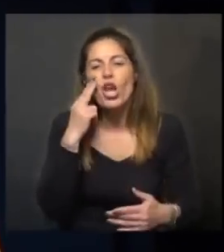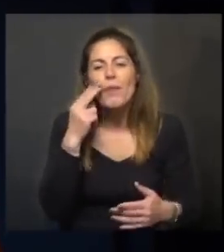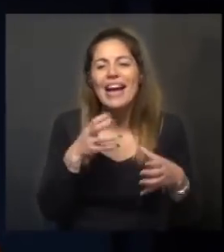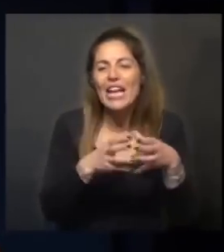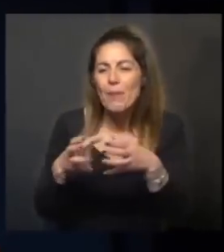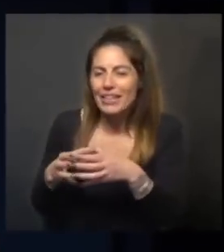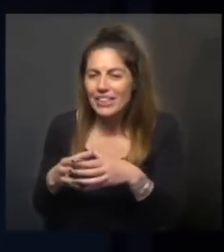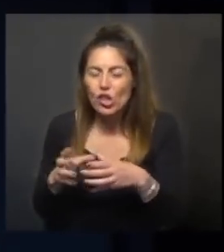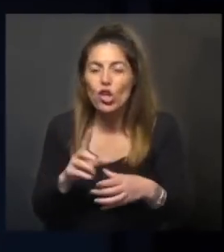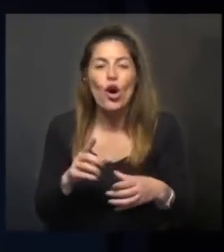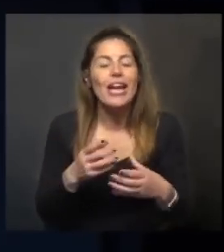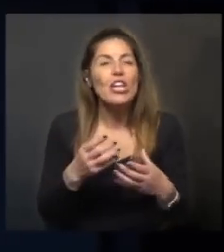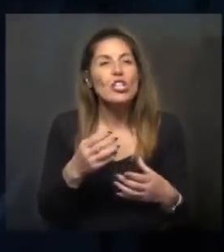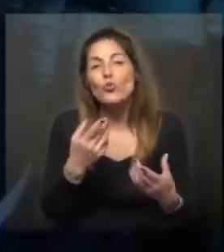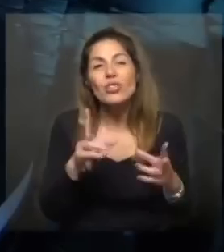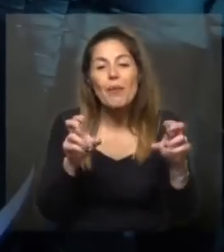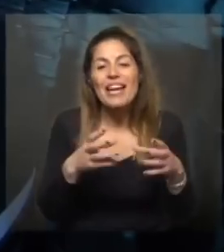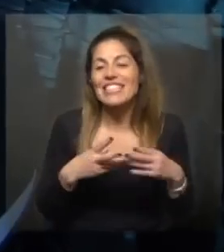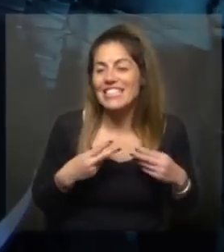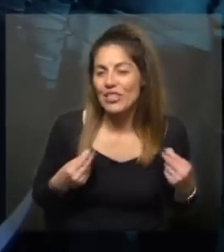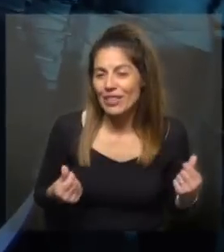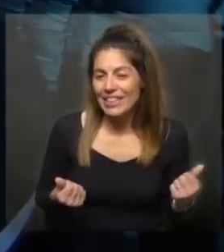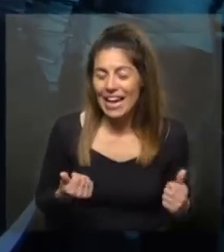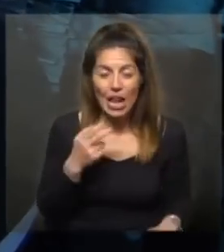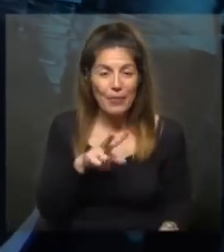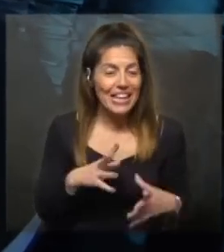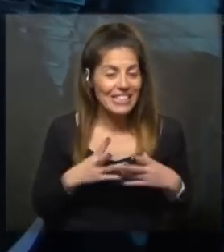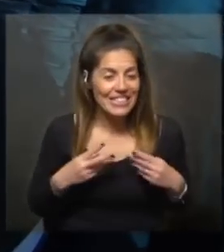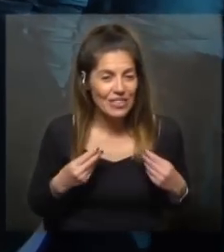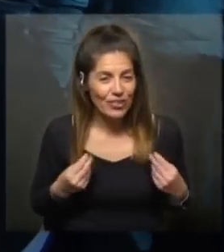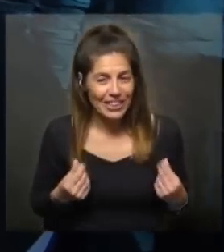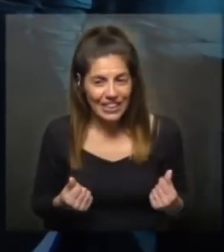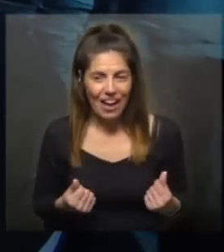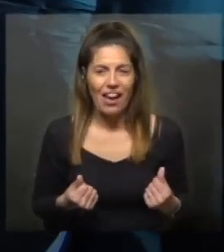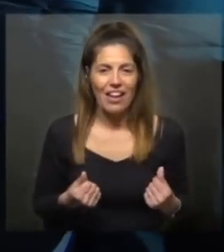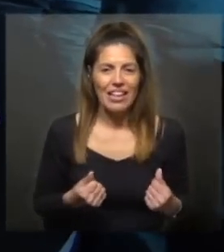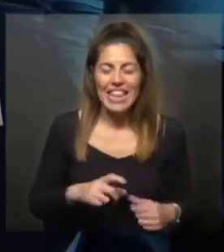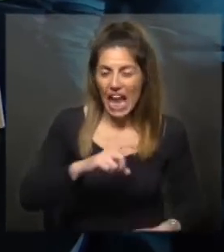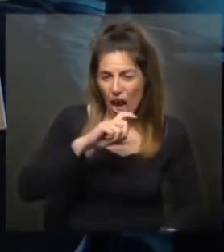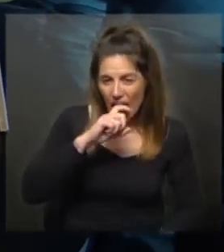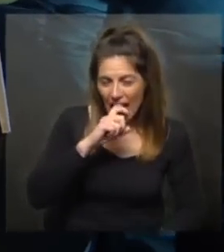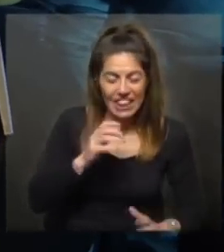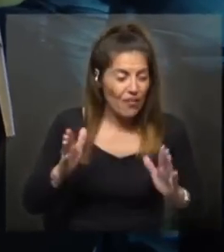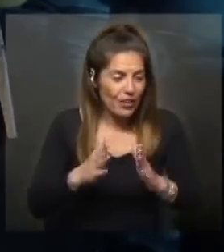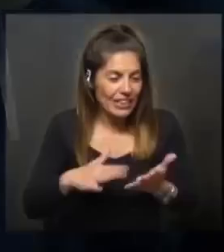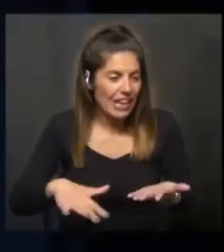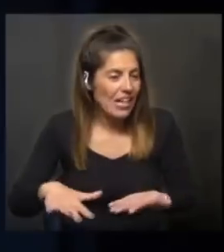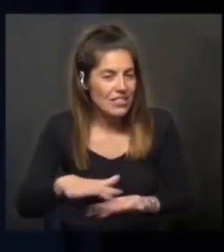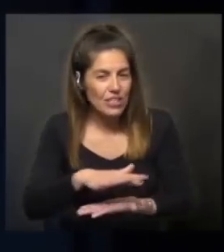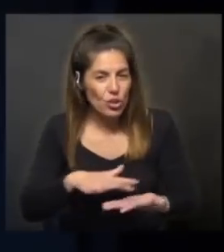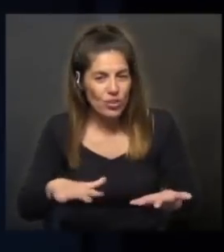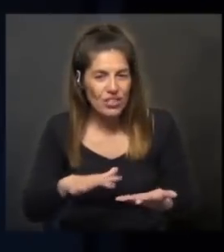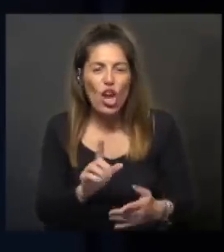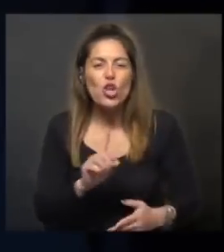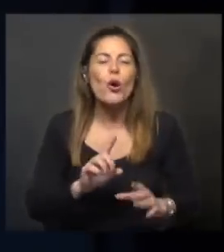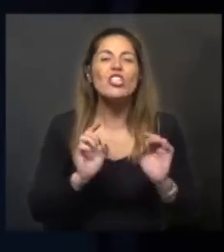de que mira la medida de sensibilidad de de de de de enojarte ante no